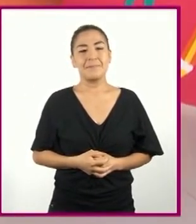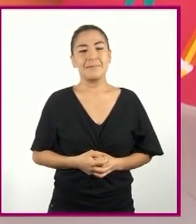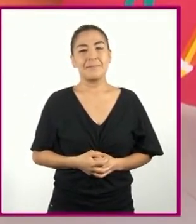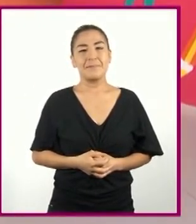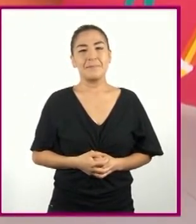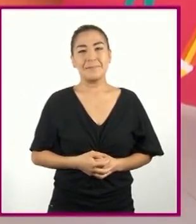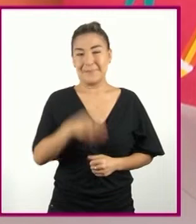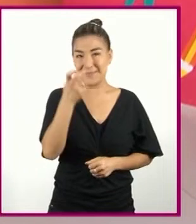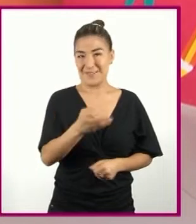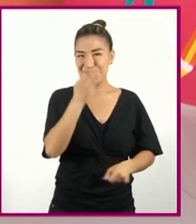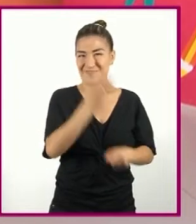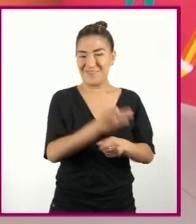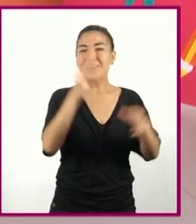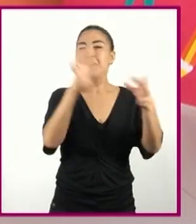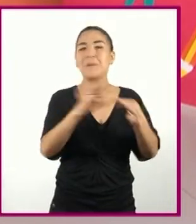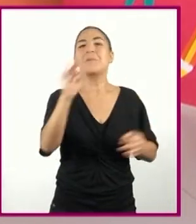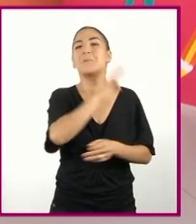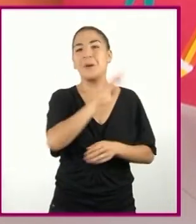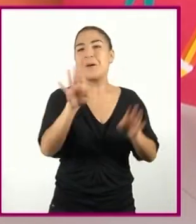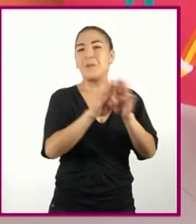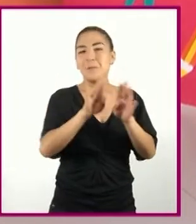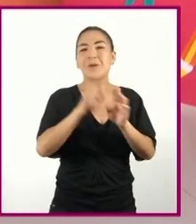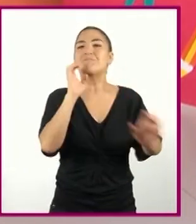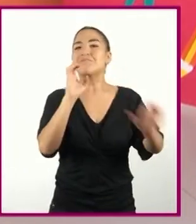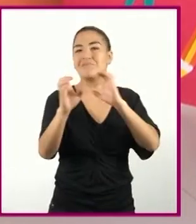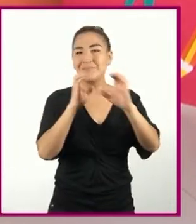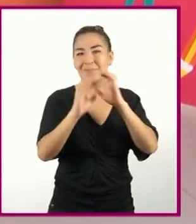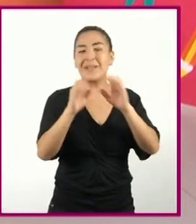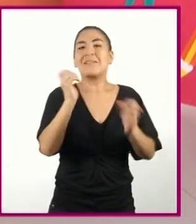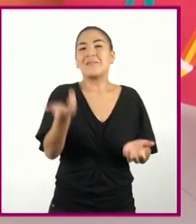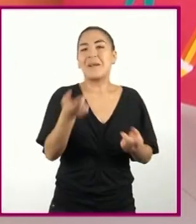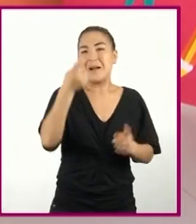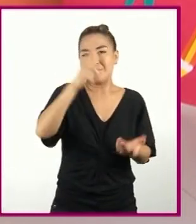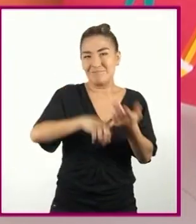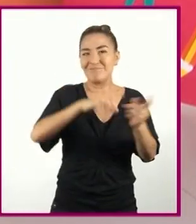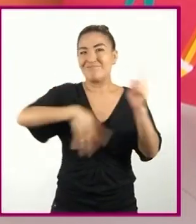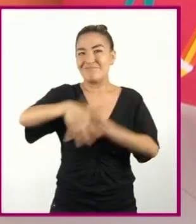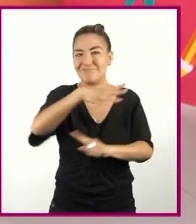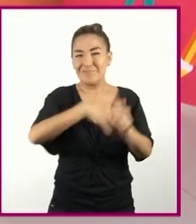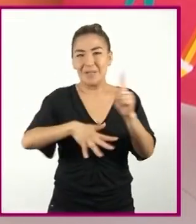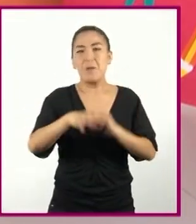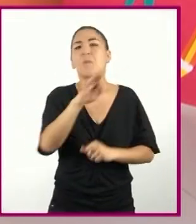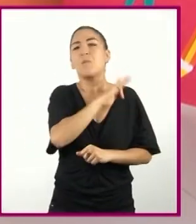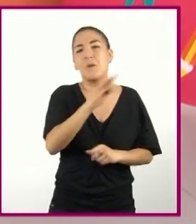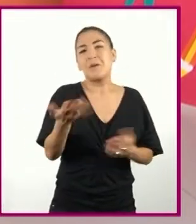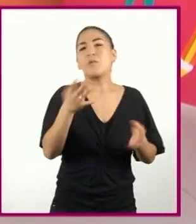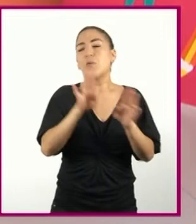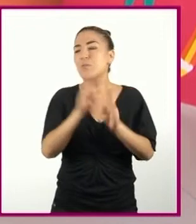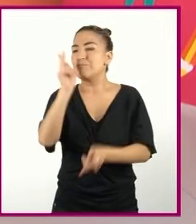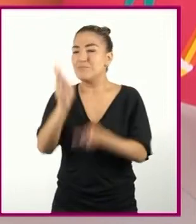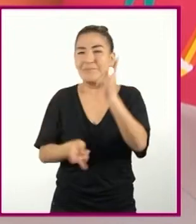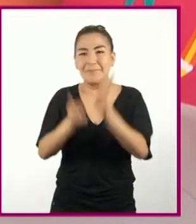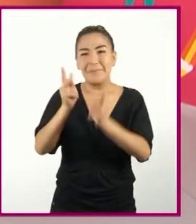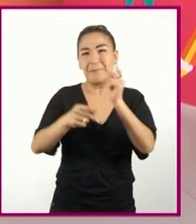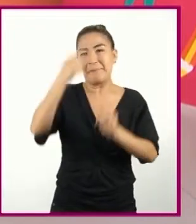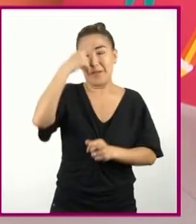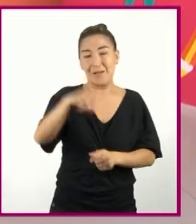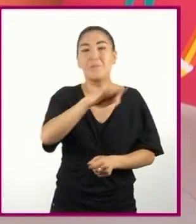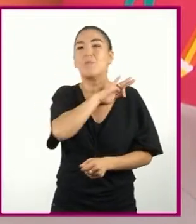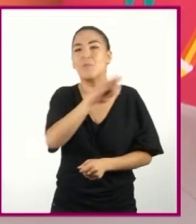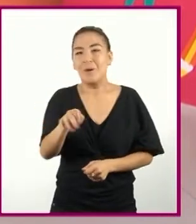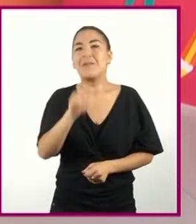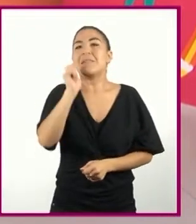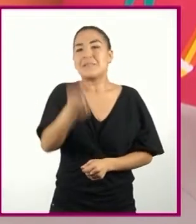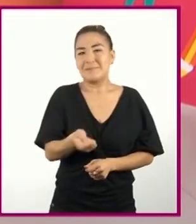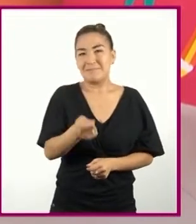Con todo esto, podemos crear una comunicación con quienes nos rodean, provocar un diálogo que puede convertirse